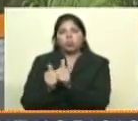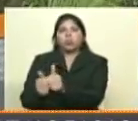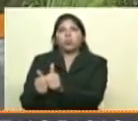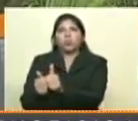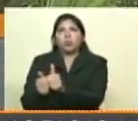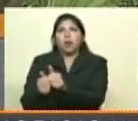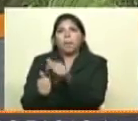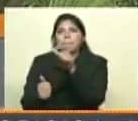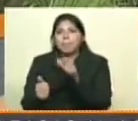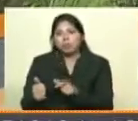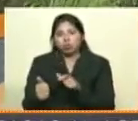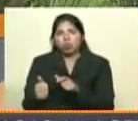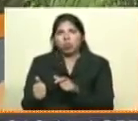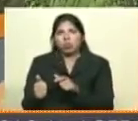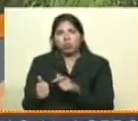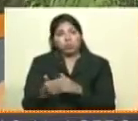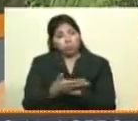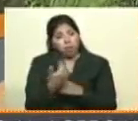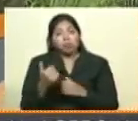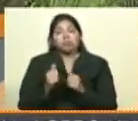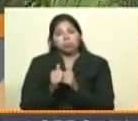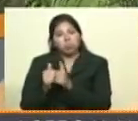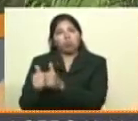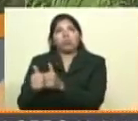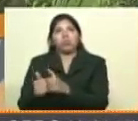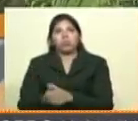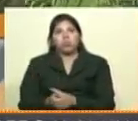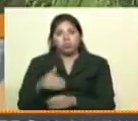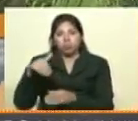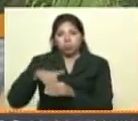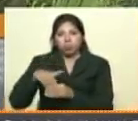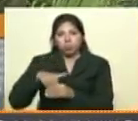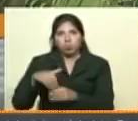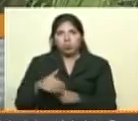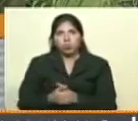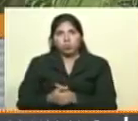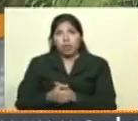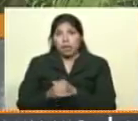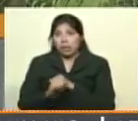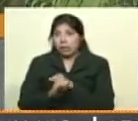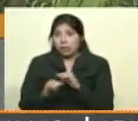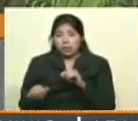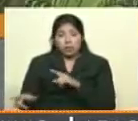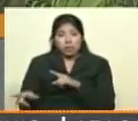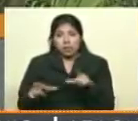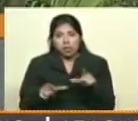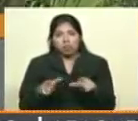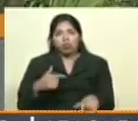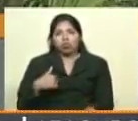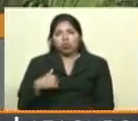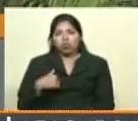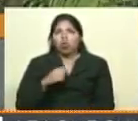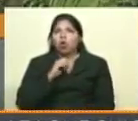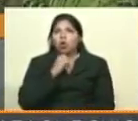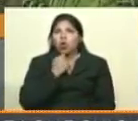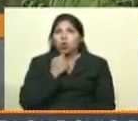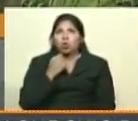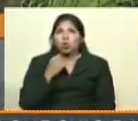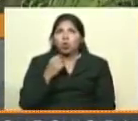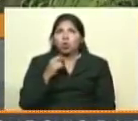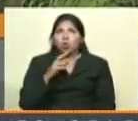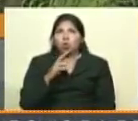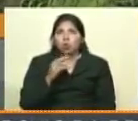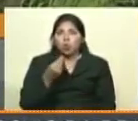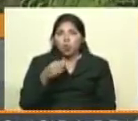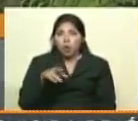facilitando que Pedro Pérez vaya a votar. Y cuando Pedro Pérez ya votó, yo me meto en el código QR, en